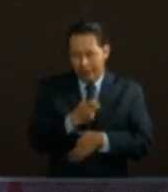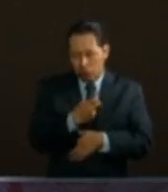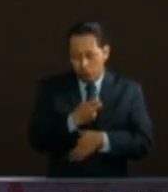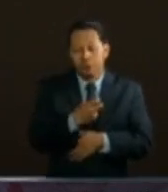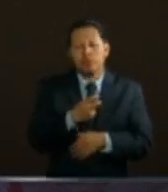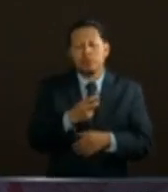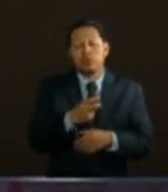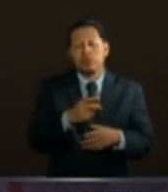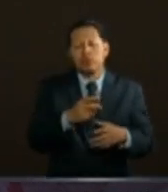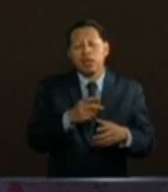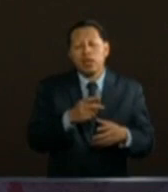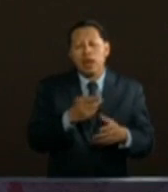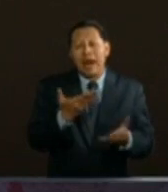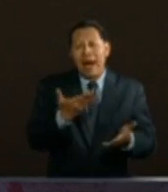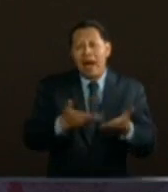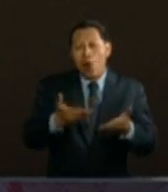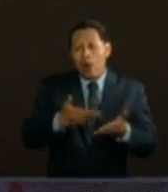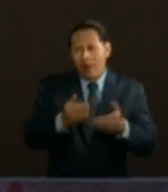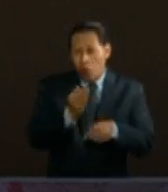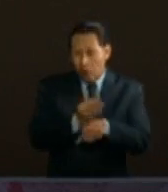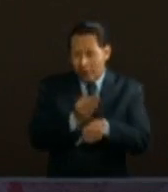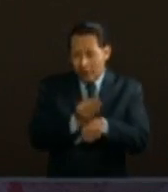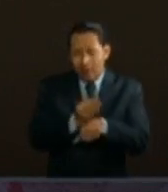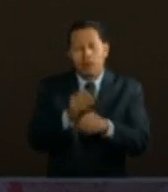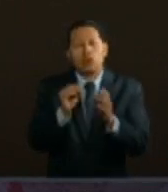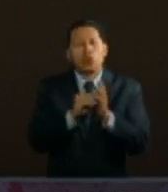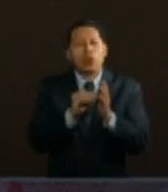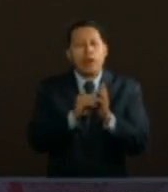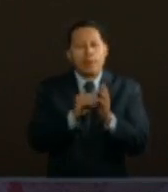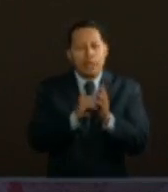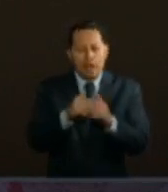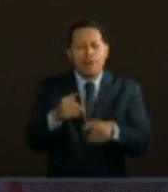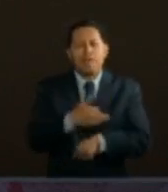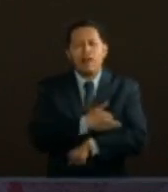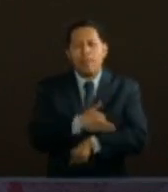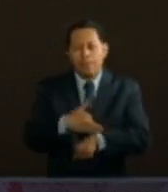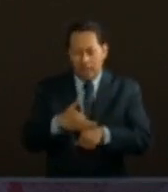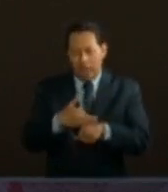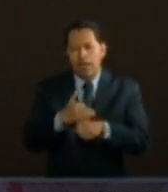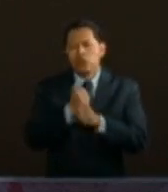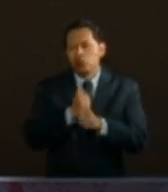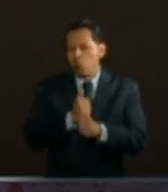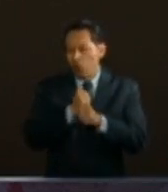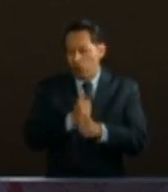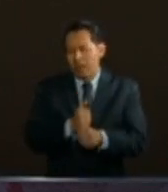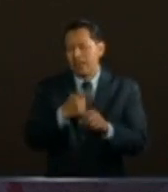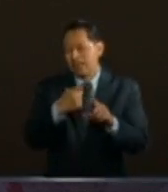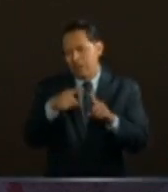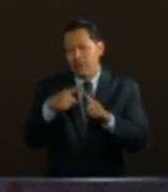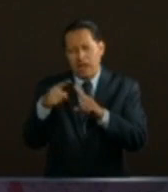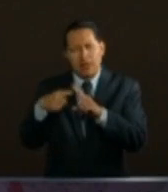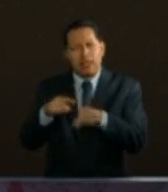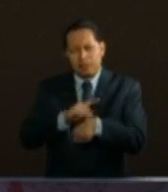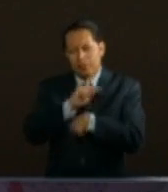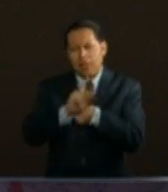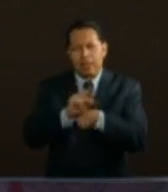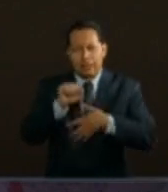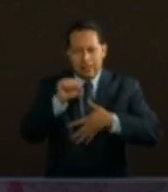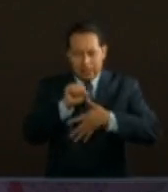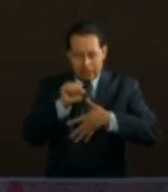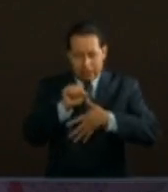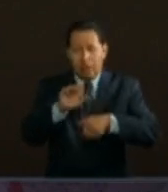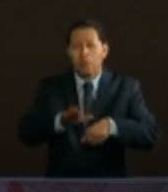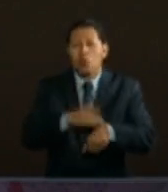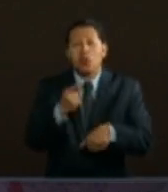hoy todavía siguen sufriendo las familias en varios de los países de Sudamérica el no